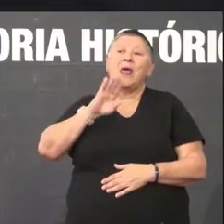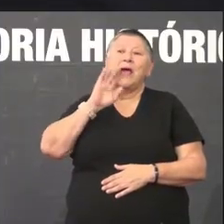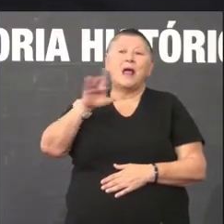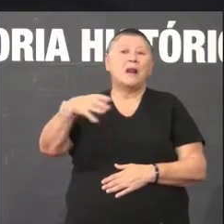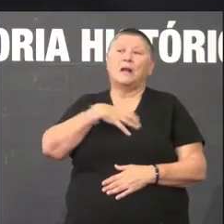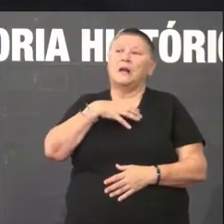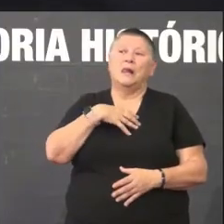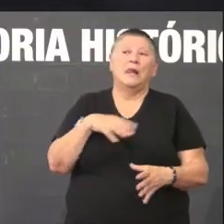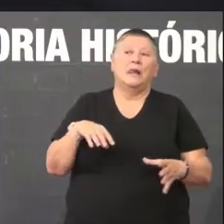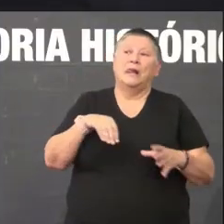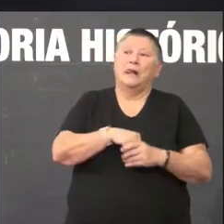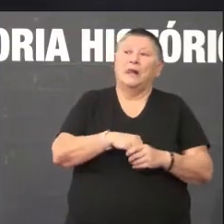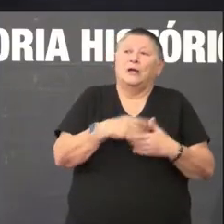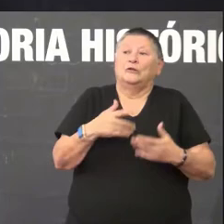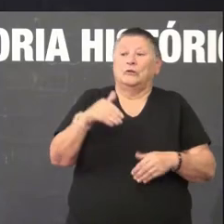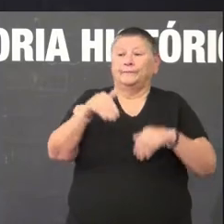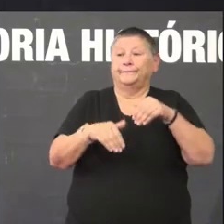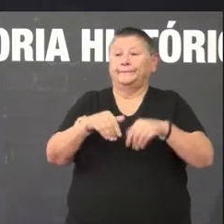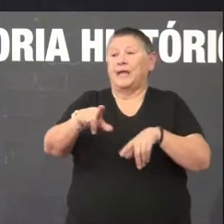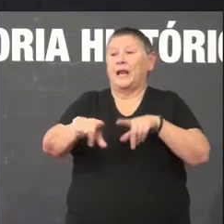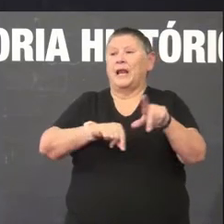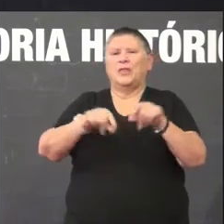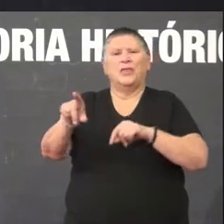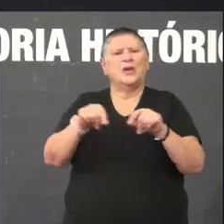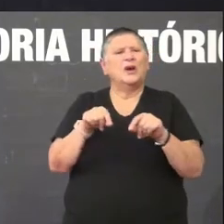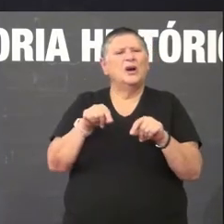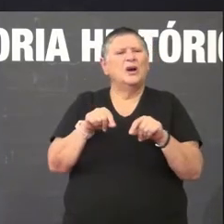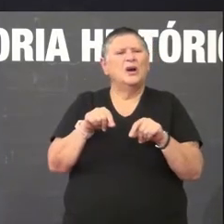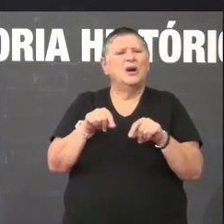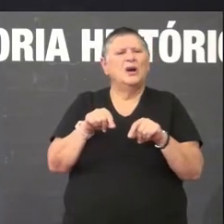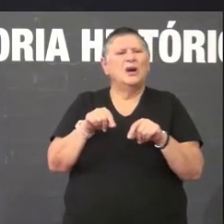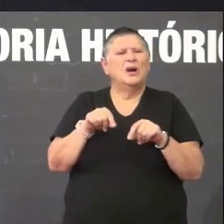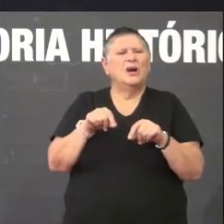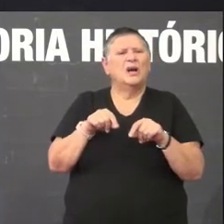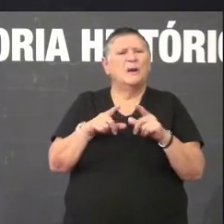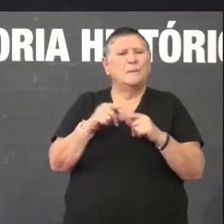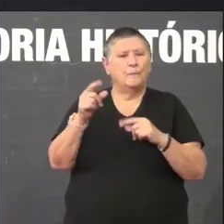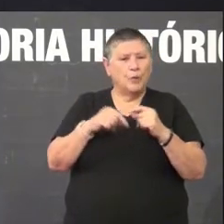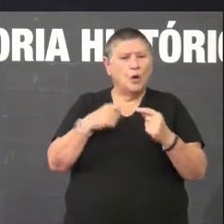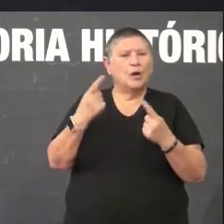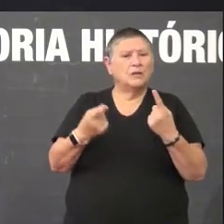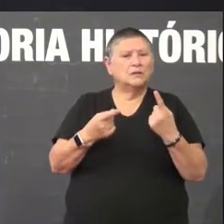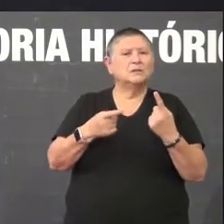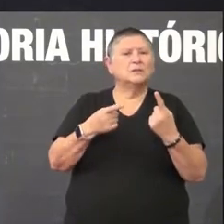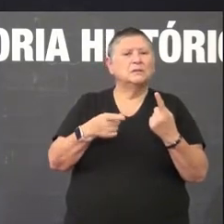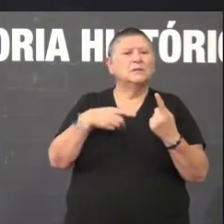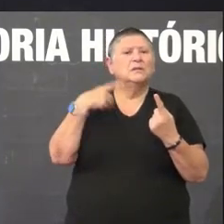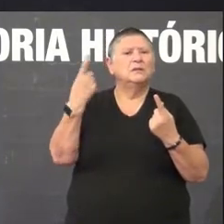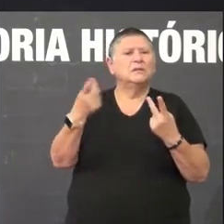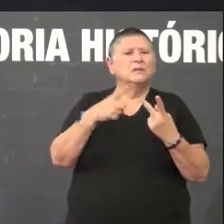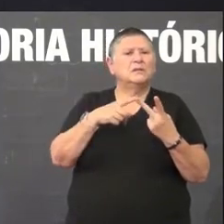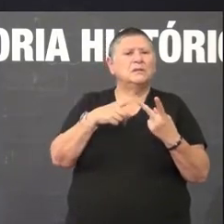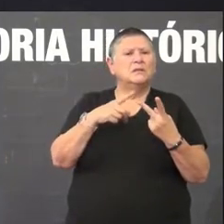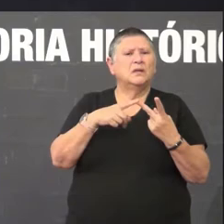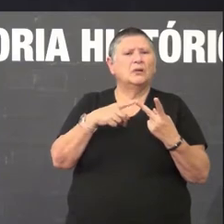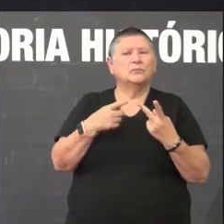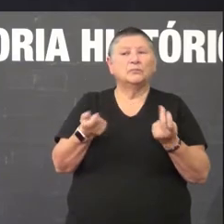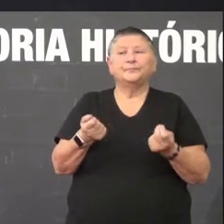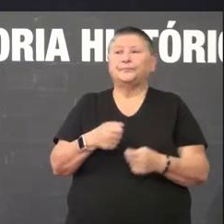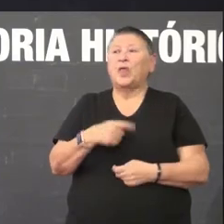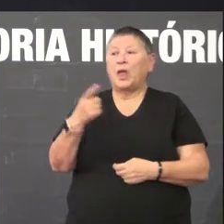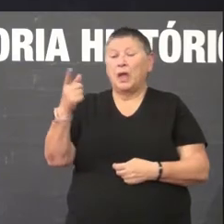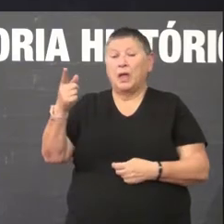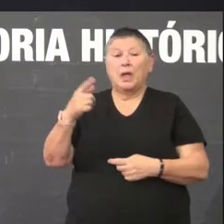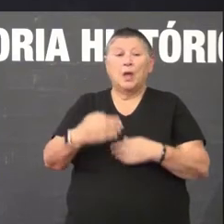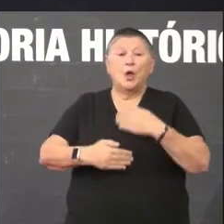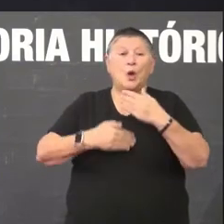que foi o BNPA, o Bloque Nacional Popular Galego. Os que van a conducir o proceso de